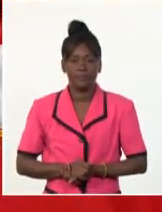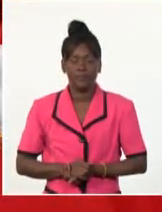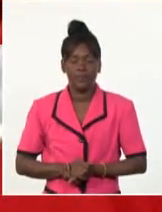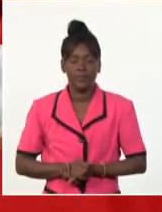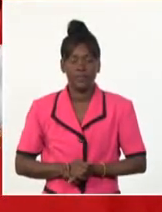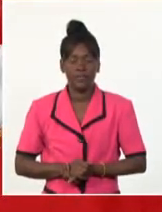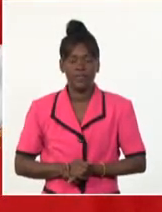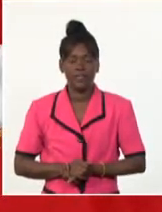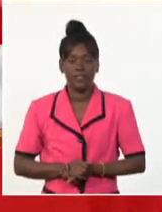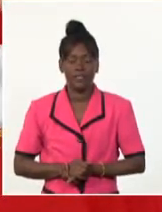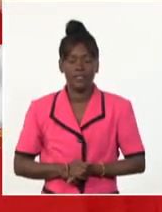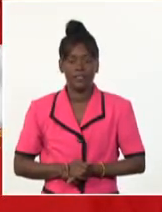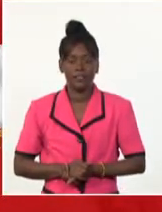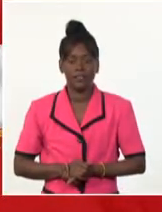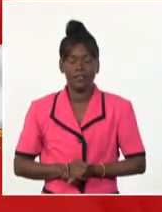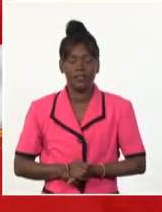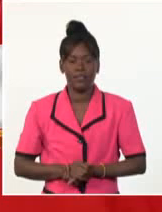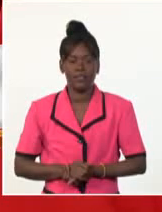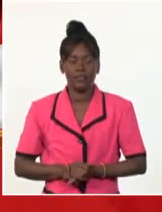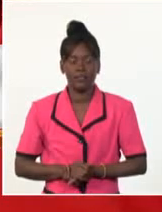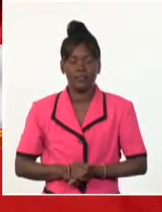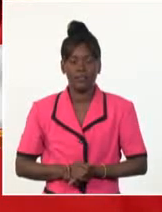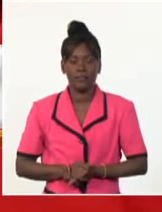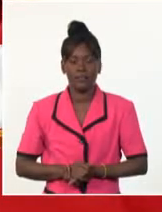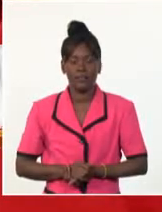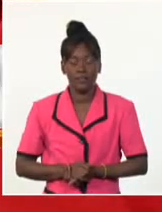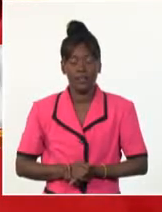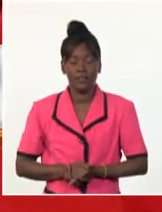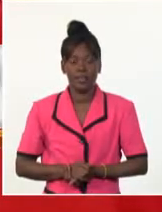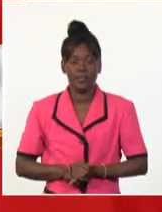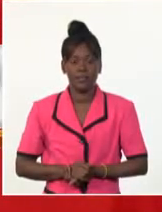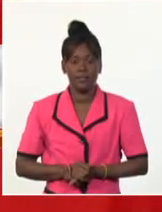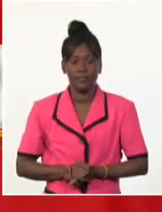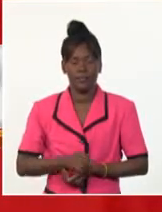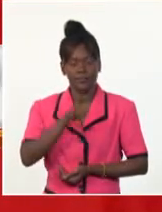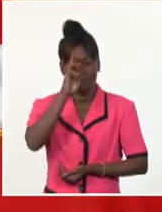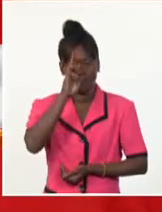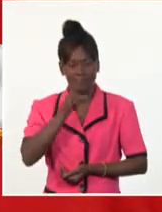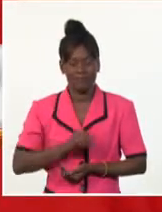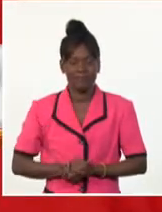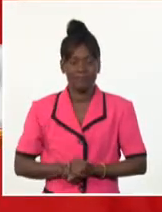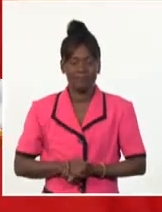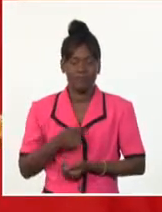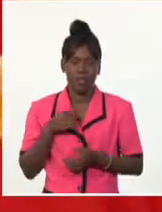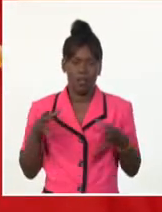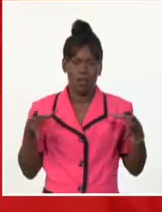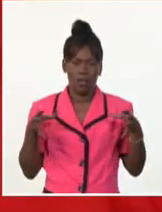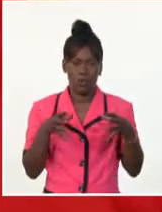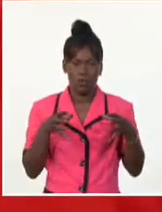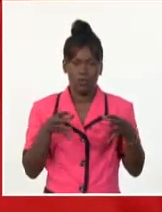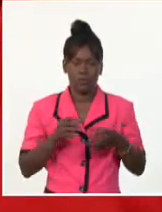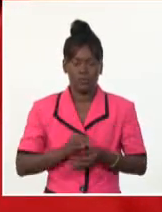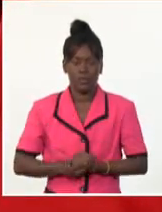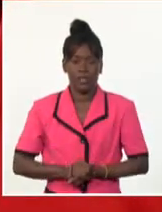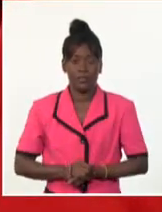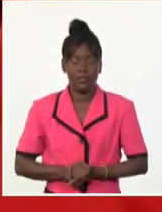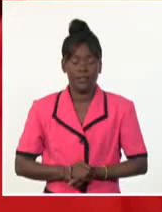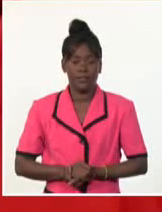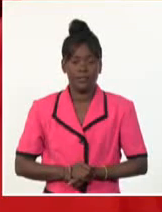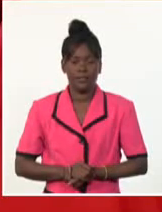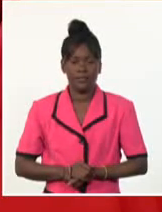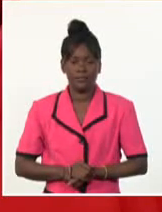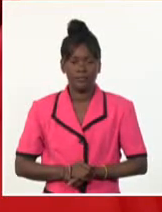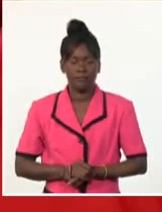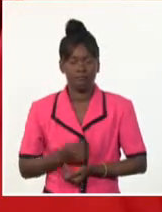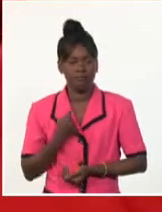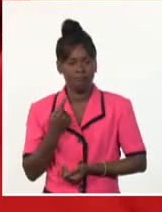nosotros pensamos, primeramente cuando nosotros decidimos conformar este equipo, una de las prerrogativas de este equipo era